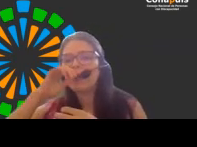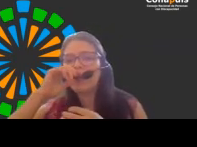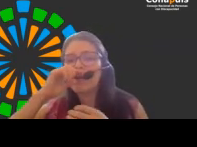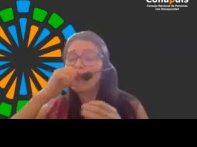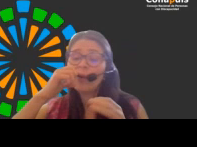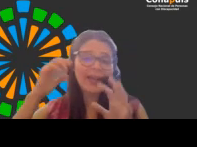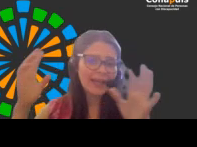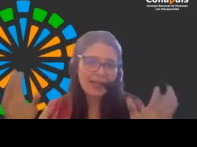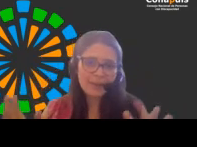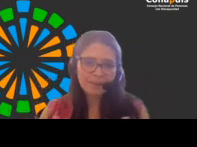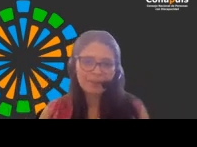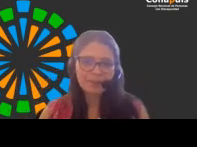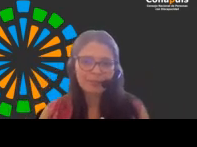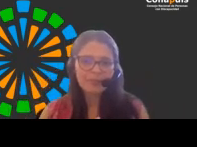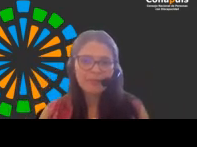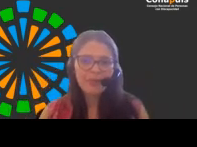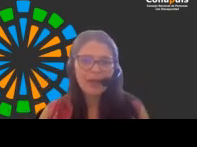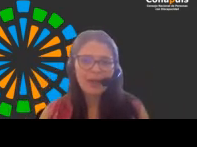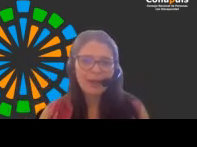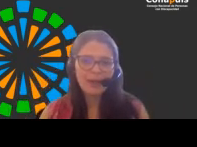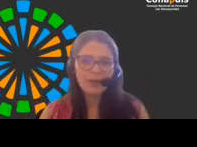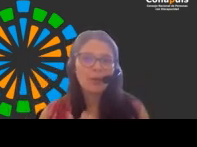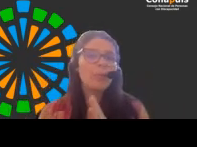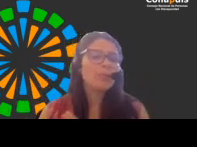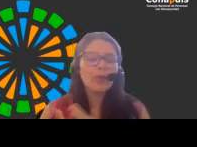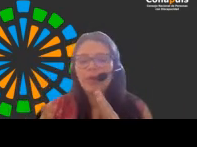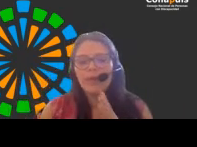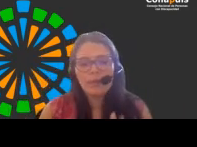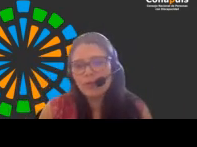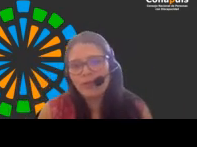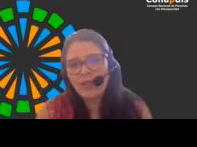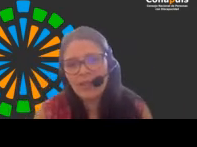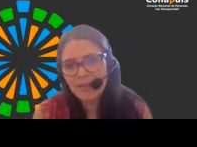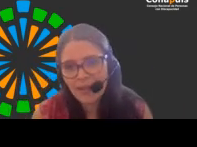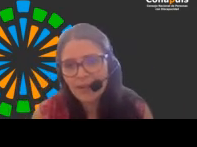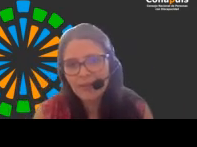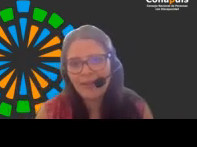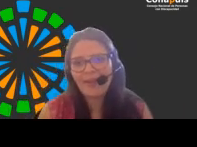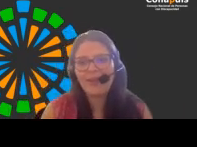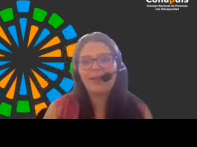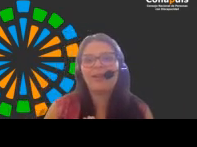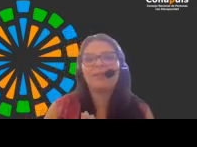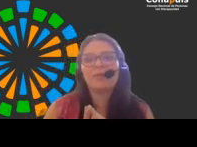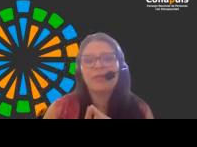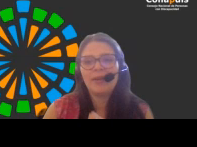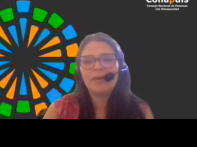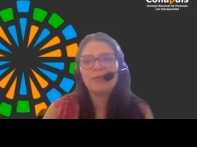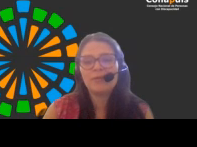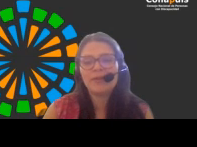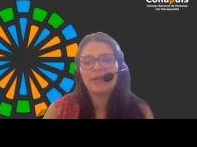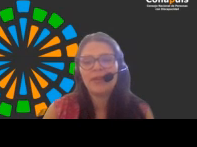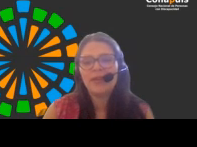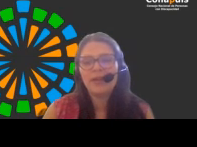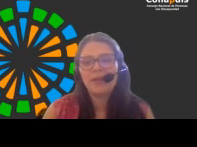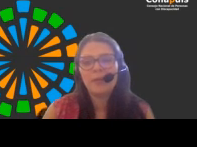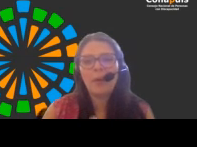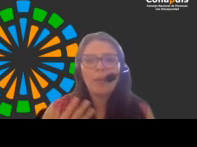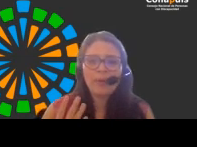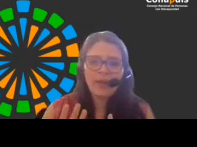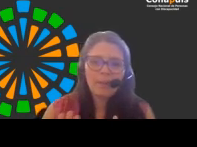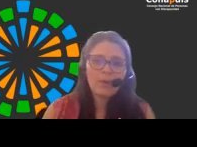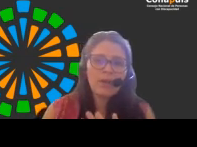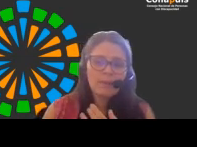pero a modo general no no debemos utilizar estos términos